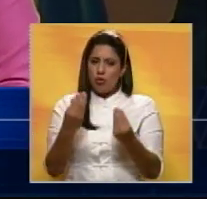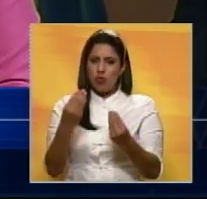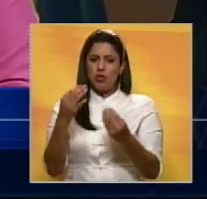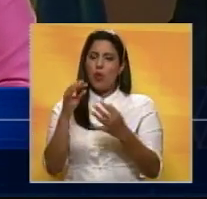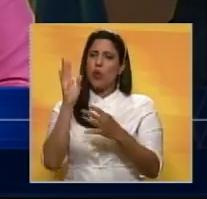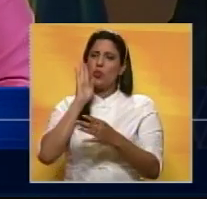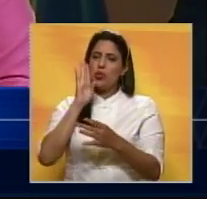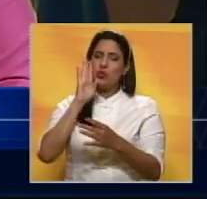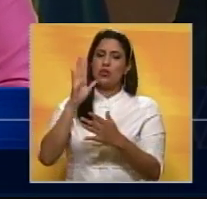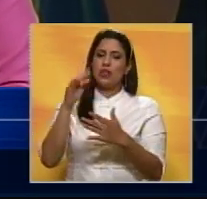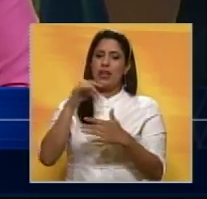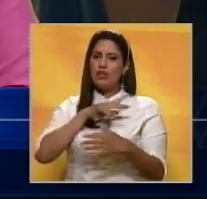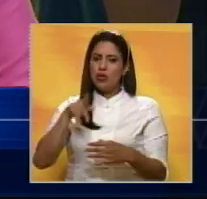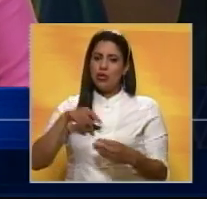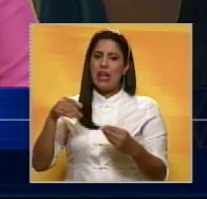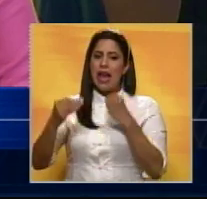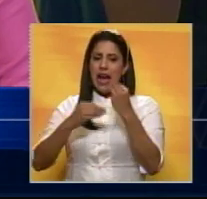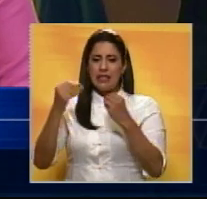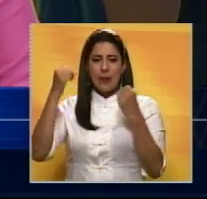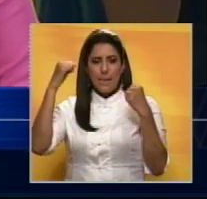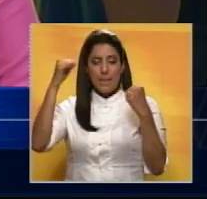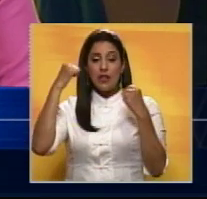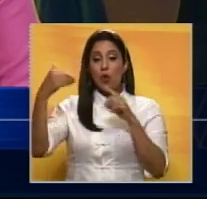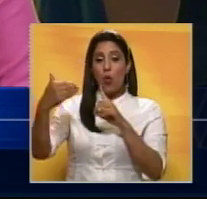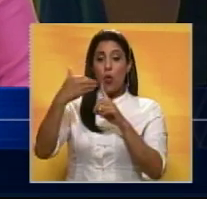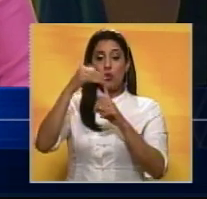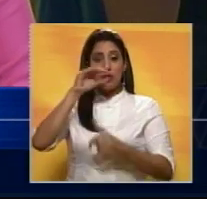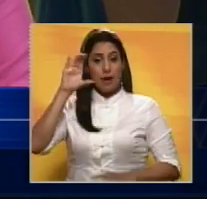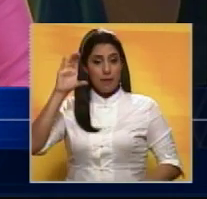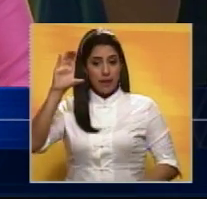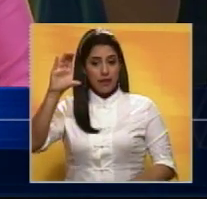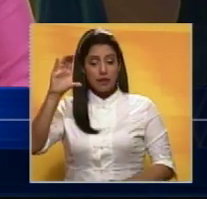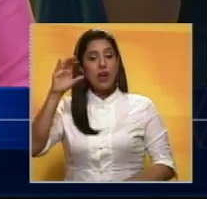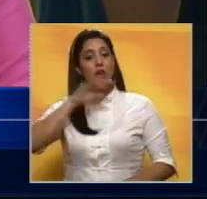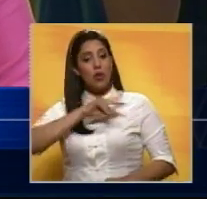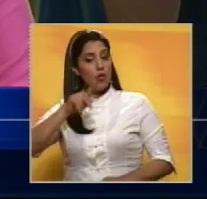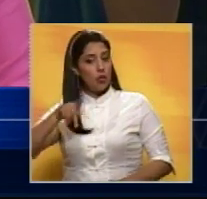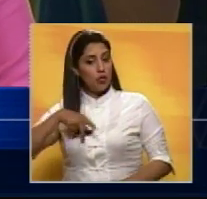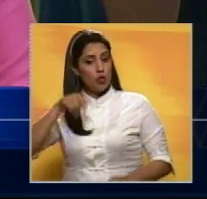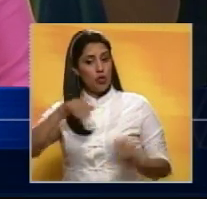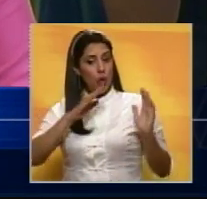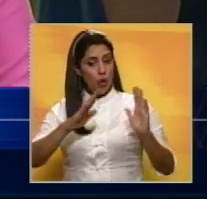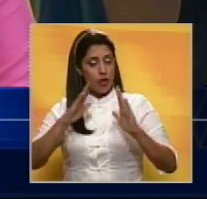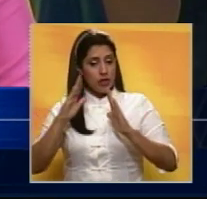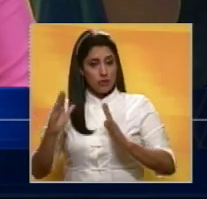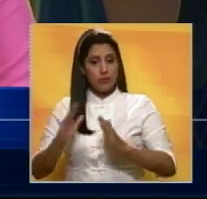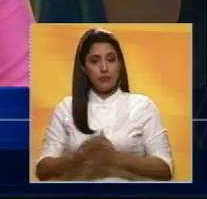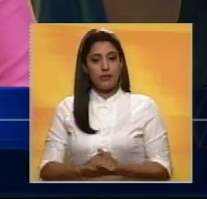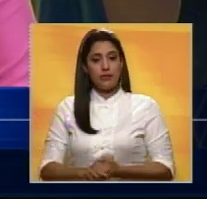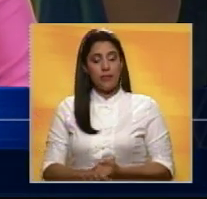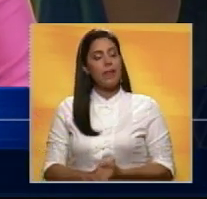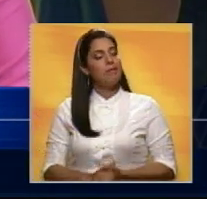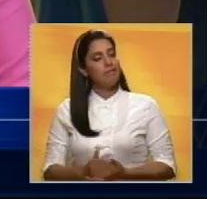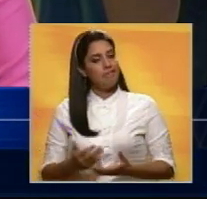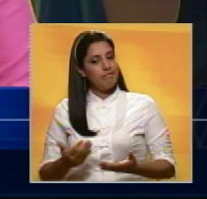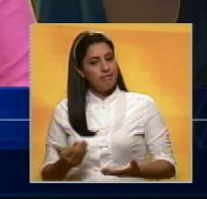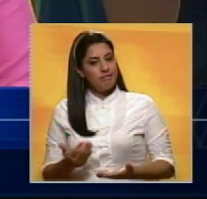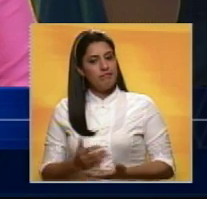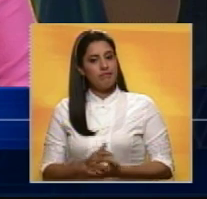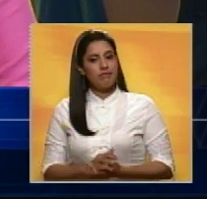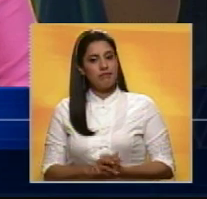y mediático que se ha venido ejerciendo contra nuestro país en esta organización. Así